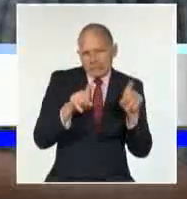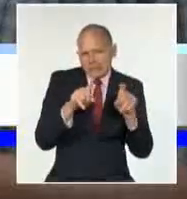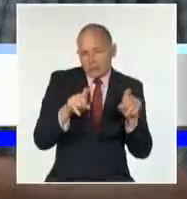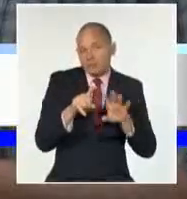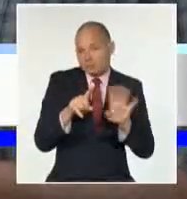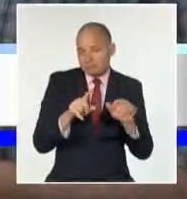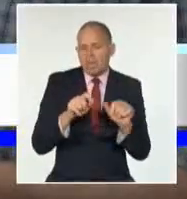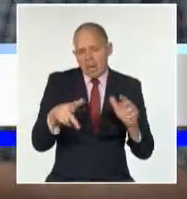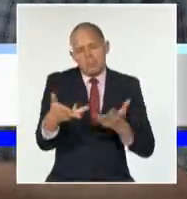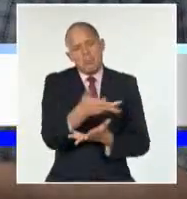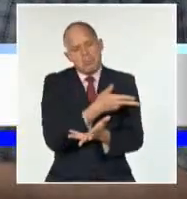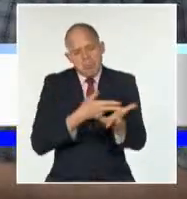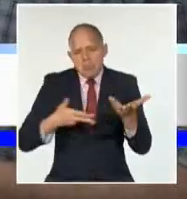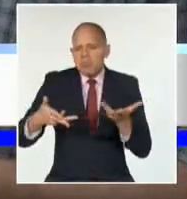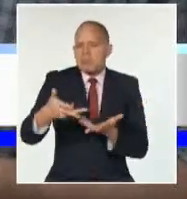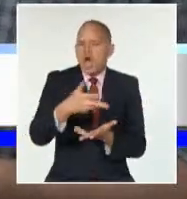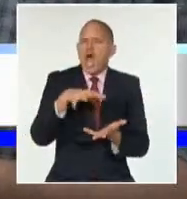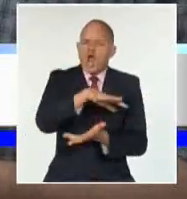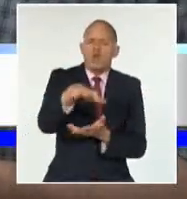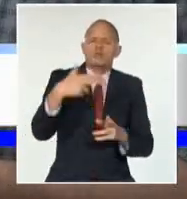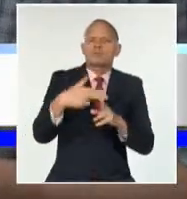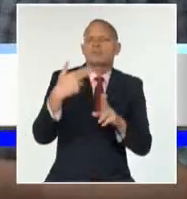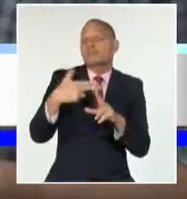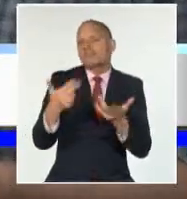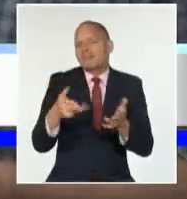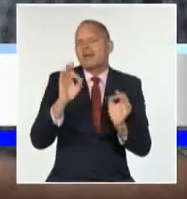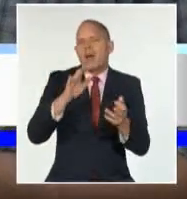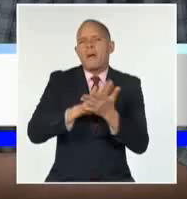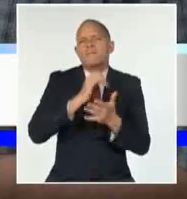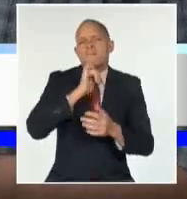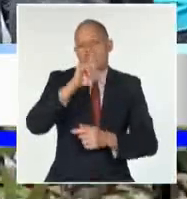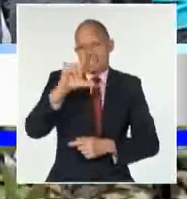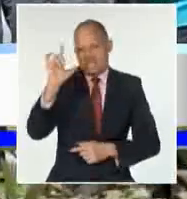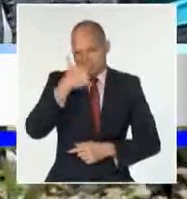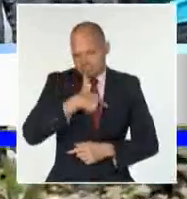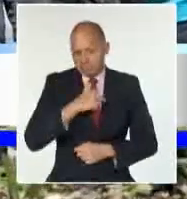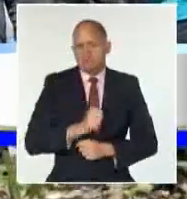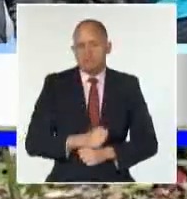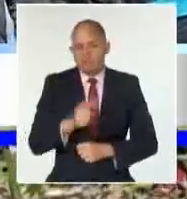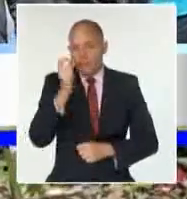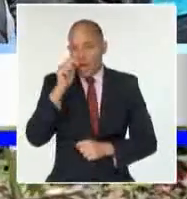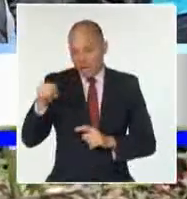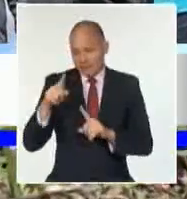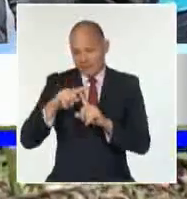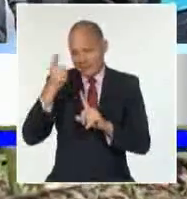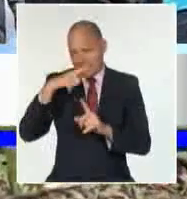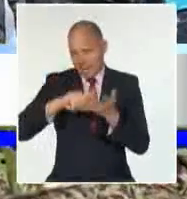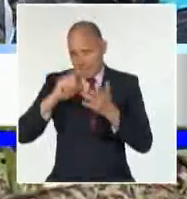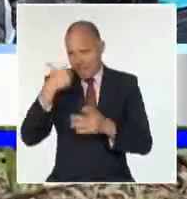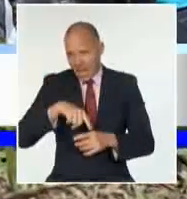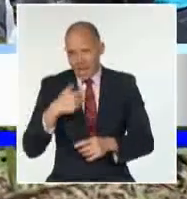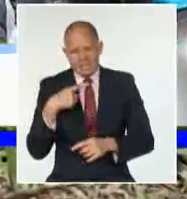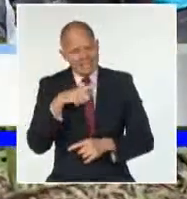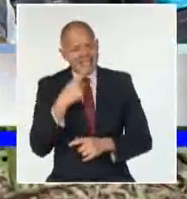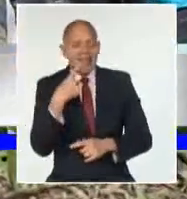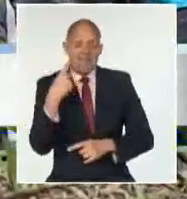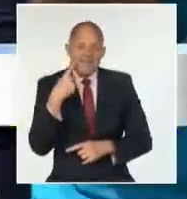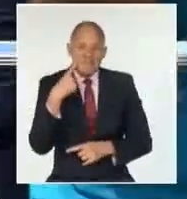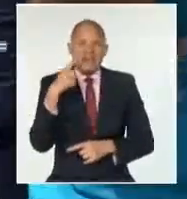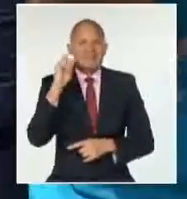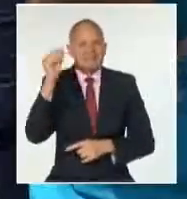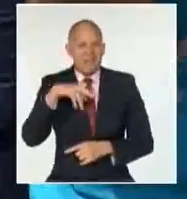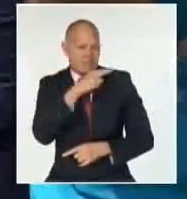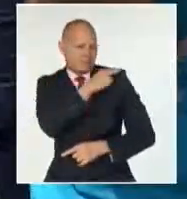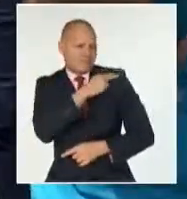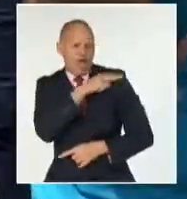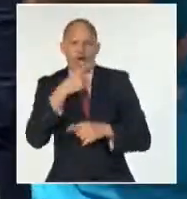Julio Antonio Mella, Conrado Benítez y Jesús Menéndez, Tapia Fonseca insistió en la vinculación de la junta directiva con los productores,